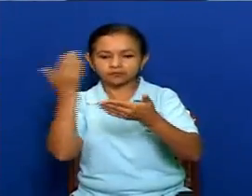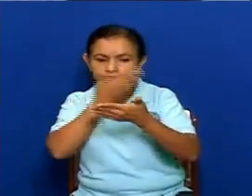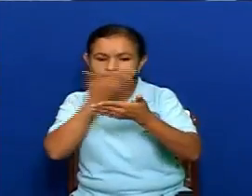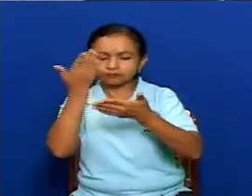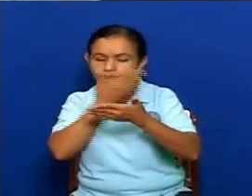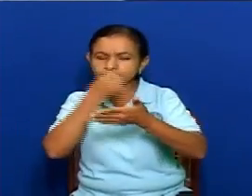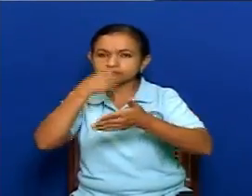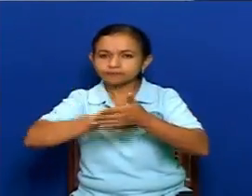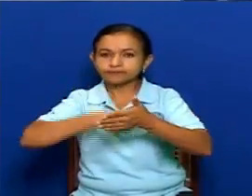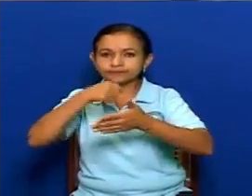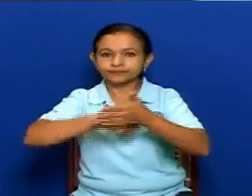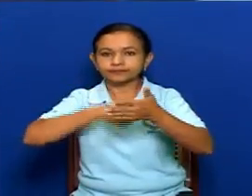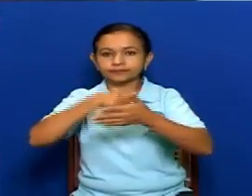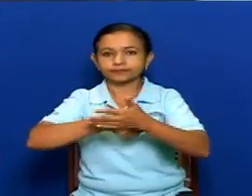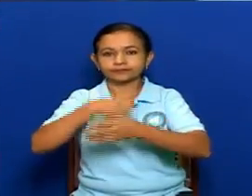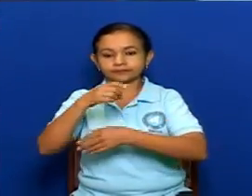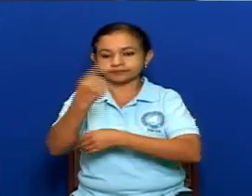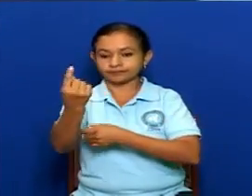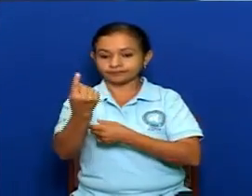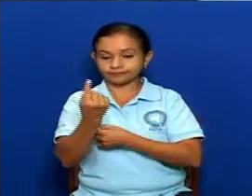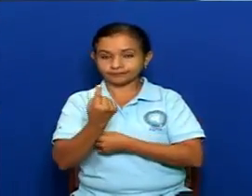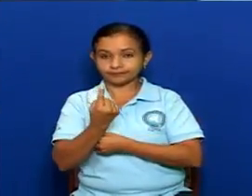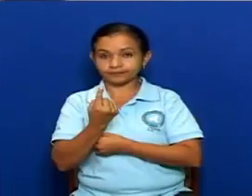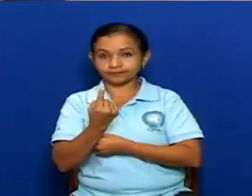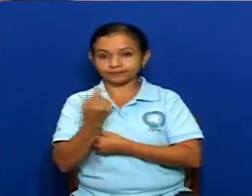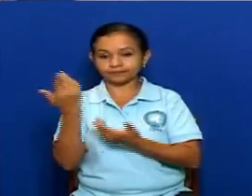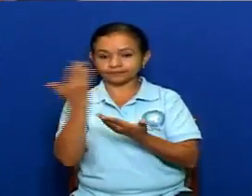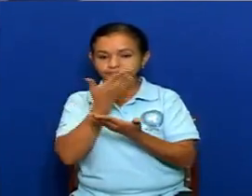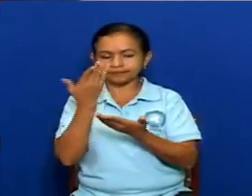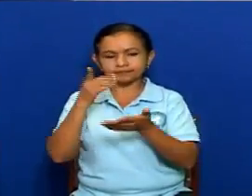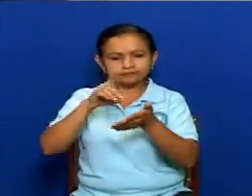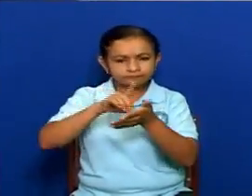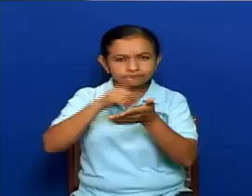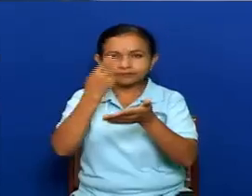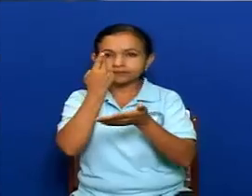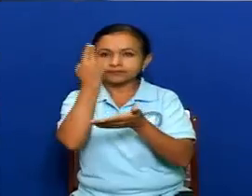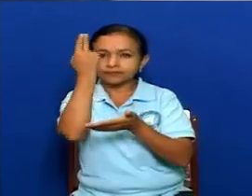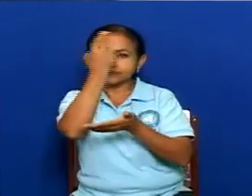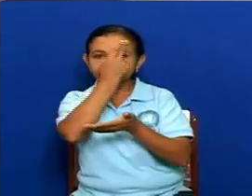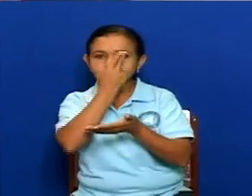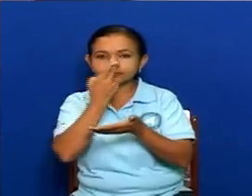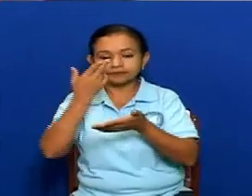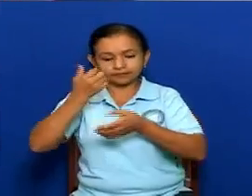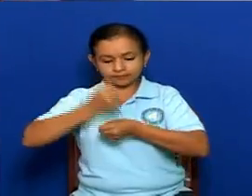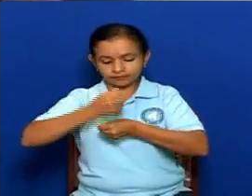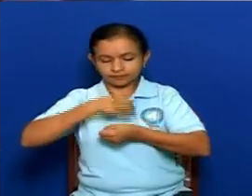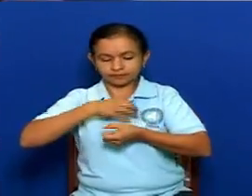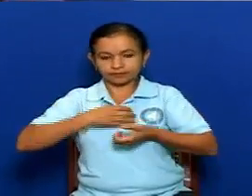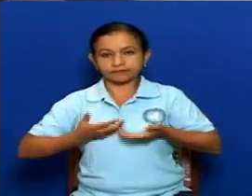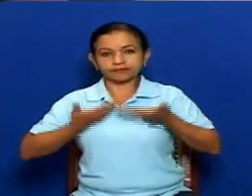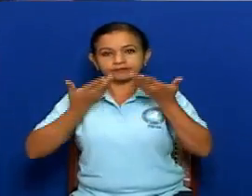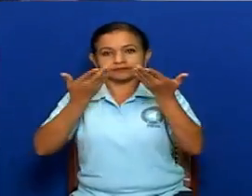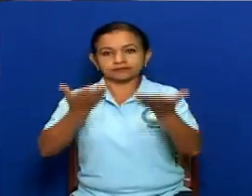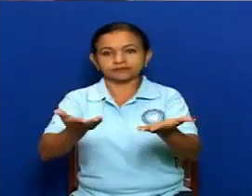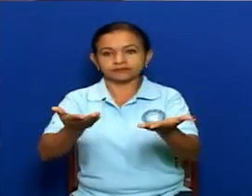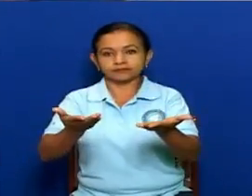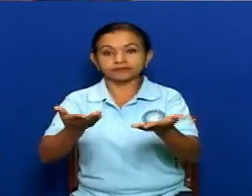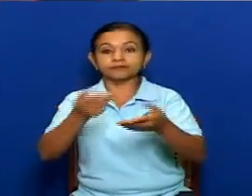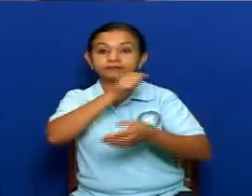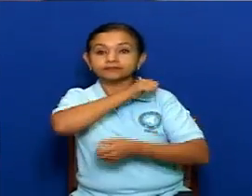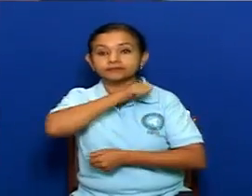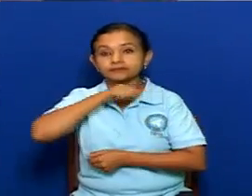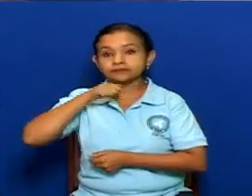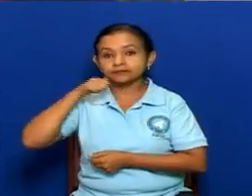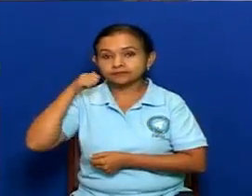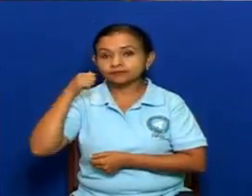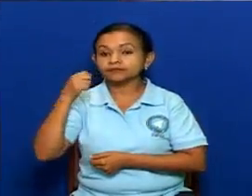reforzándose, y los días que vienen ya vienen a despejar sus dudas, hacer sus preguntas y a entregar el material. También se hacen evaluaciones,